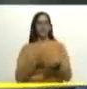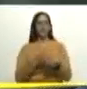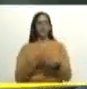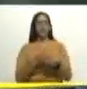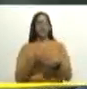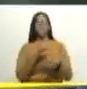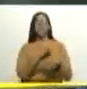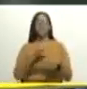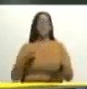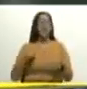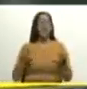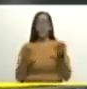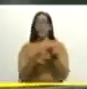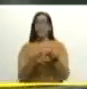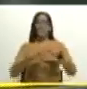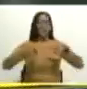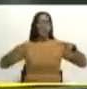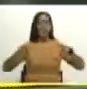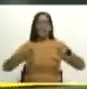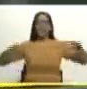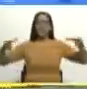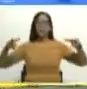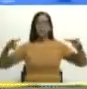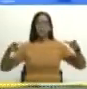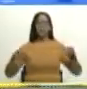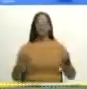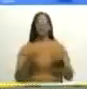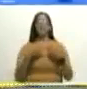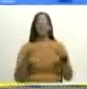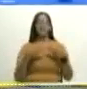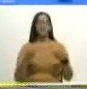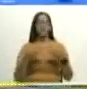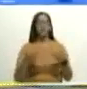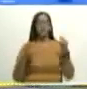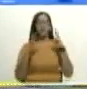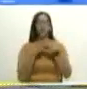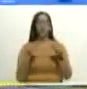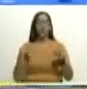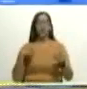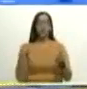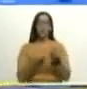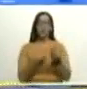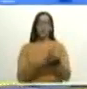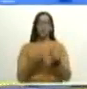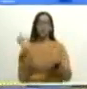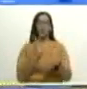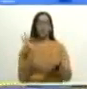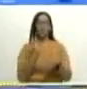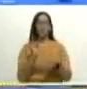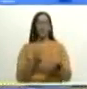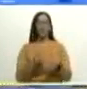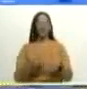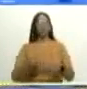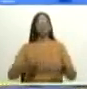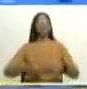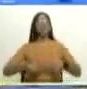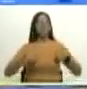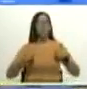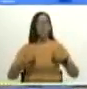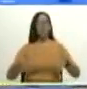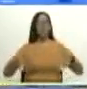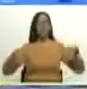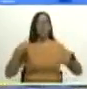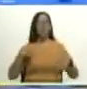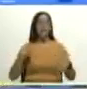privados, pequeño, mediano, grande, grandote y público. Todos tienen que pagar sus impuestos. Y el que más riqueza